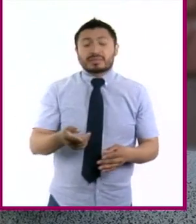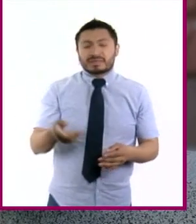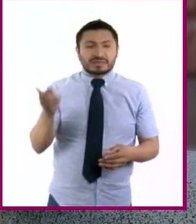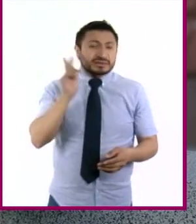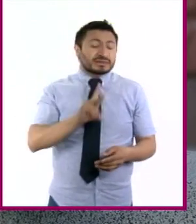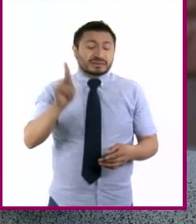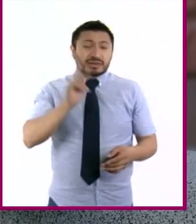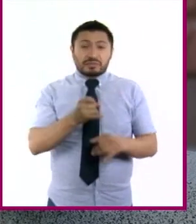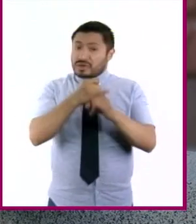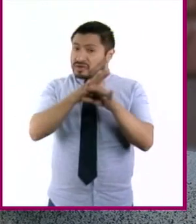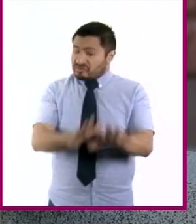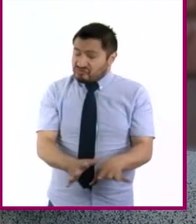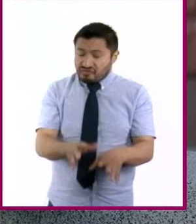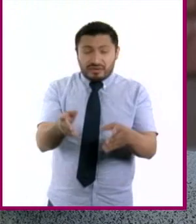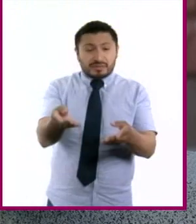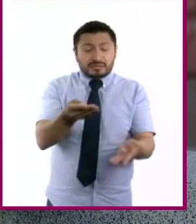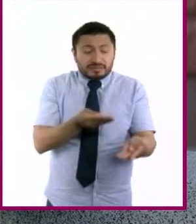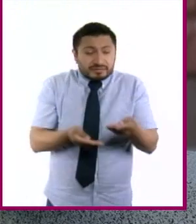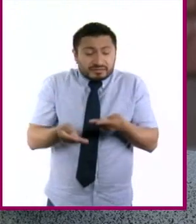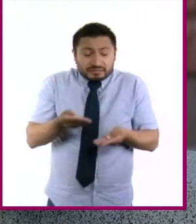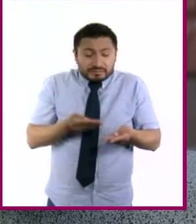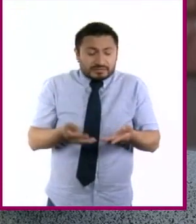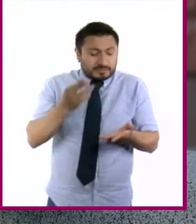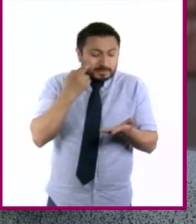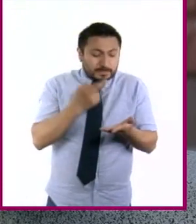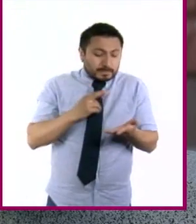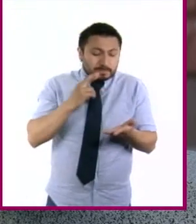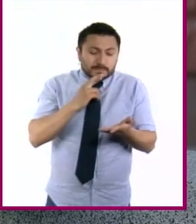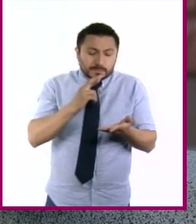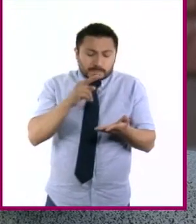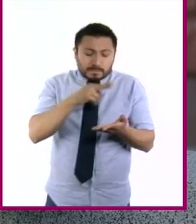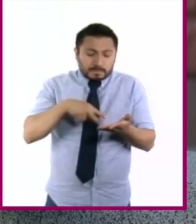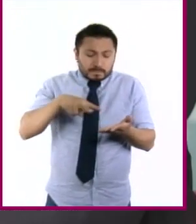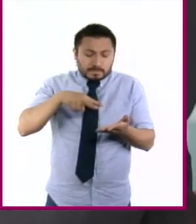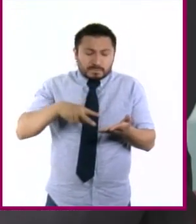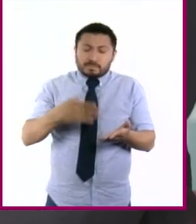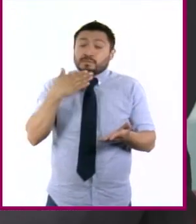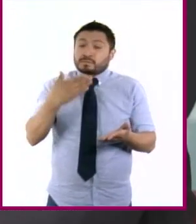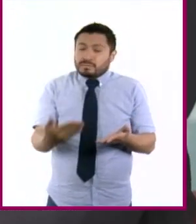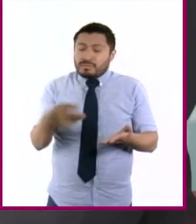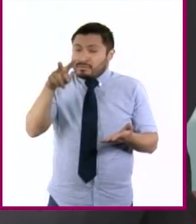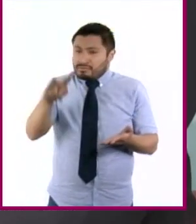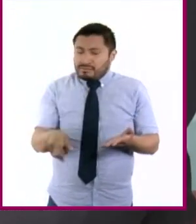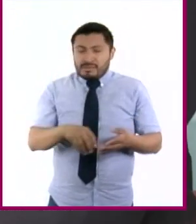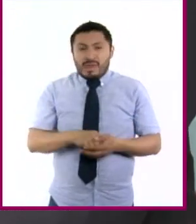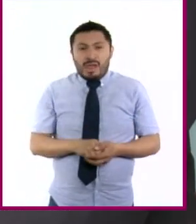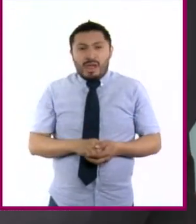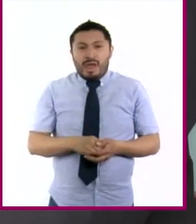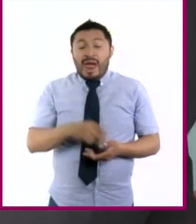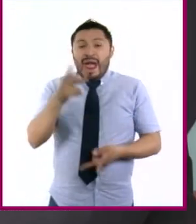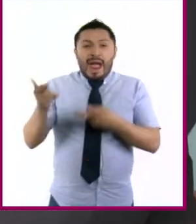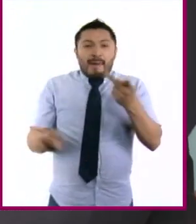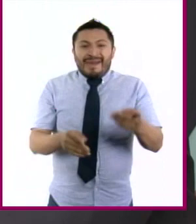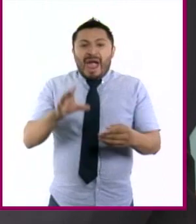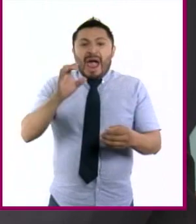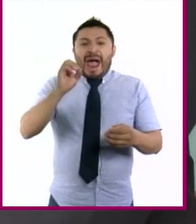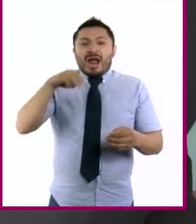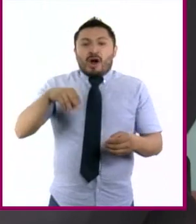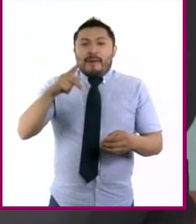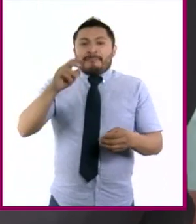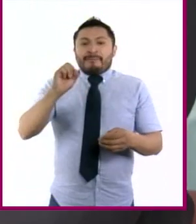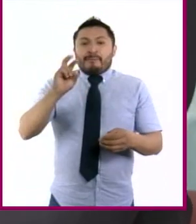corroborar que la información dada en respuestas previas sea verdadera o haya sido bien pensada. Preguntas de comportamiento. Estas cuestionan